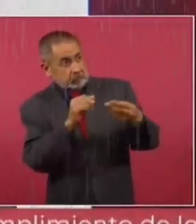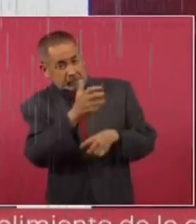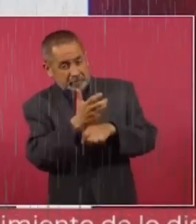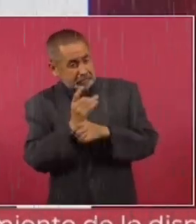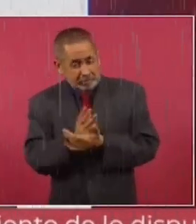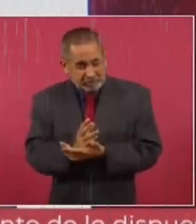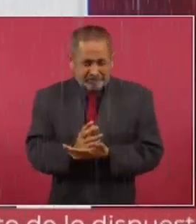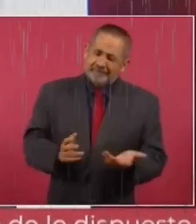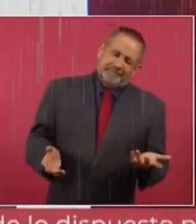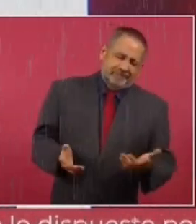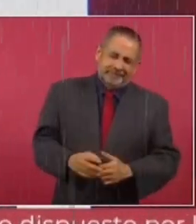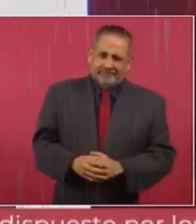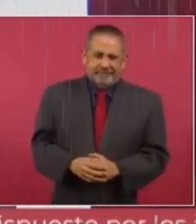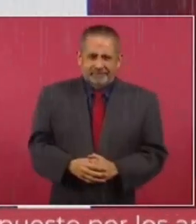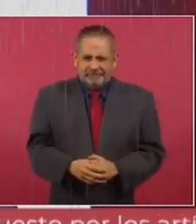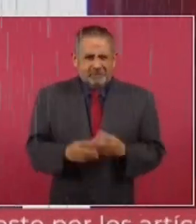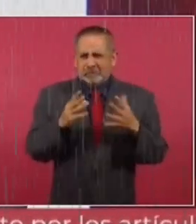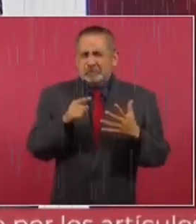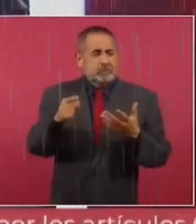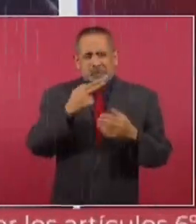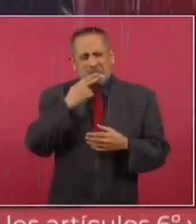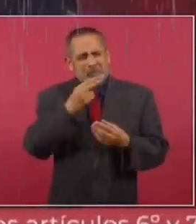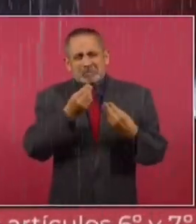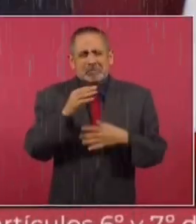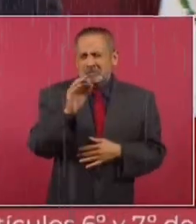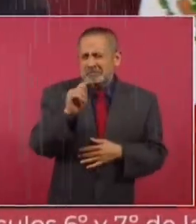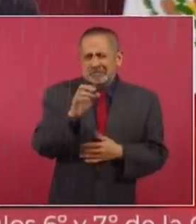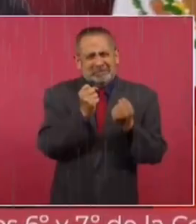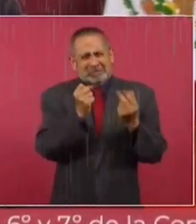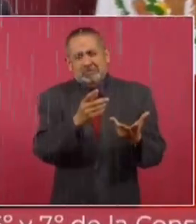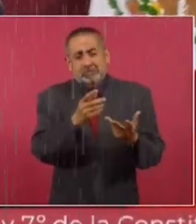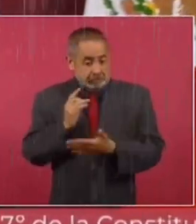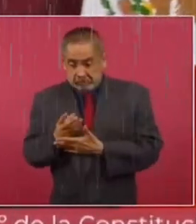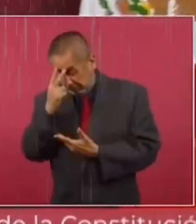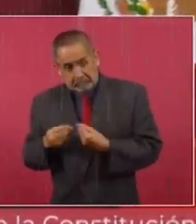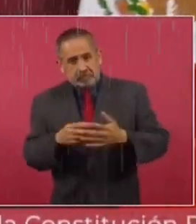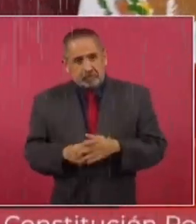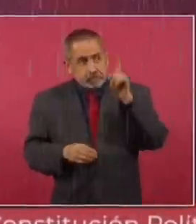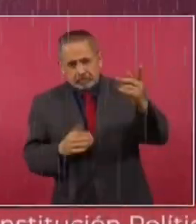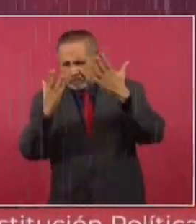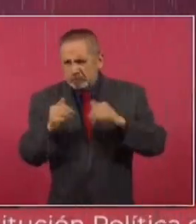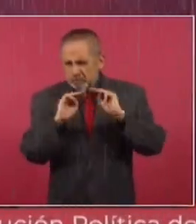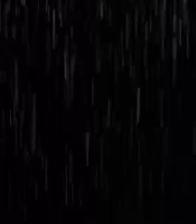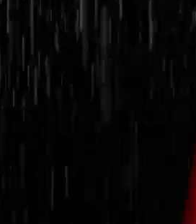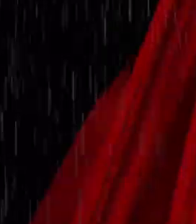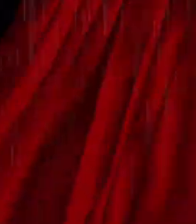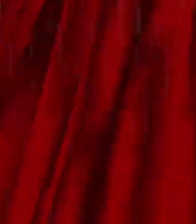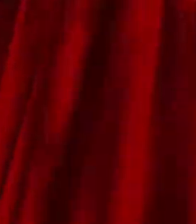Es mucho lo que se consume en Estados Unidos. ¿No hay carteles allá?